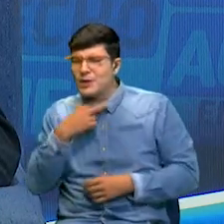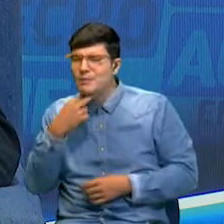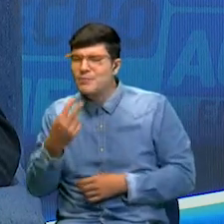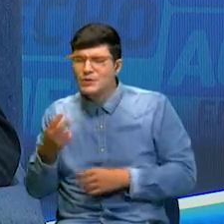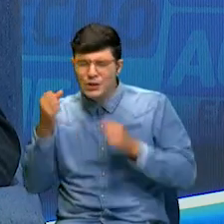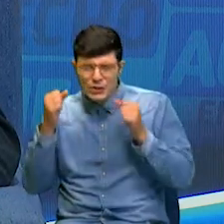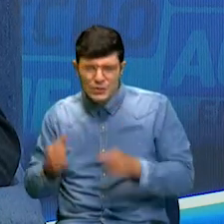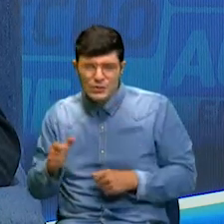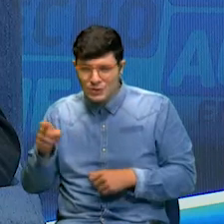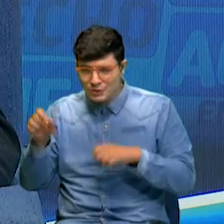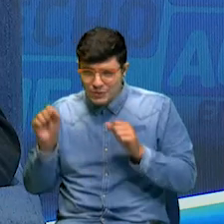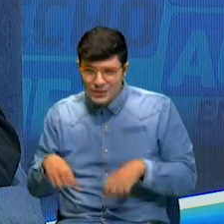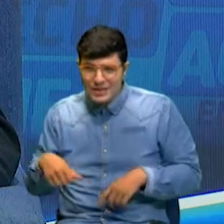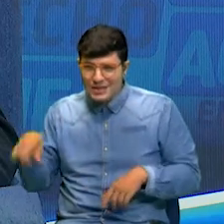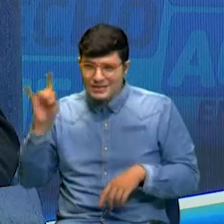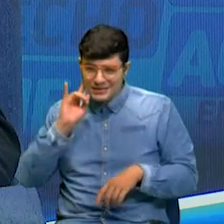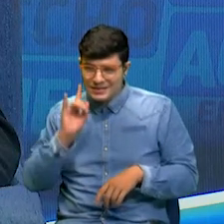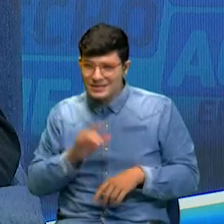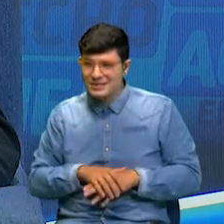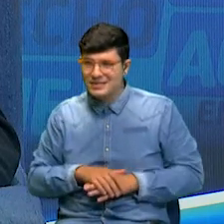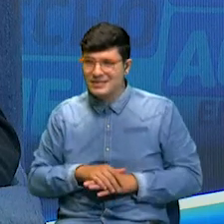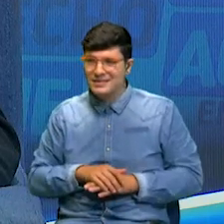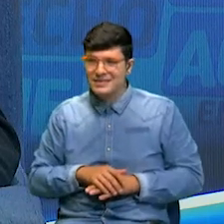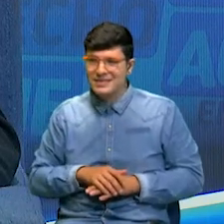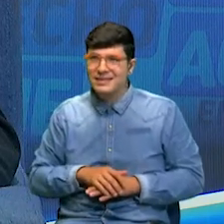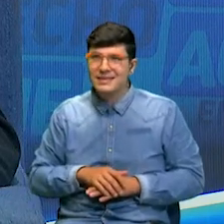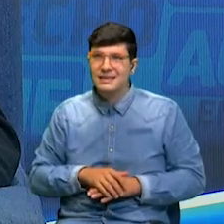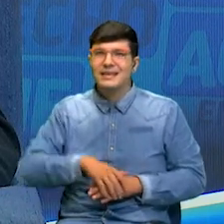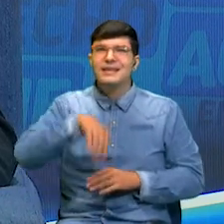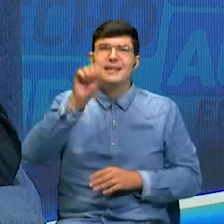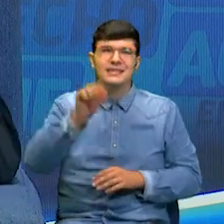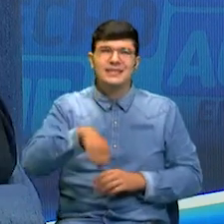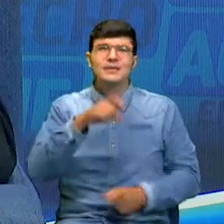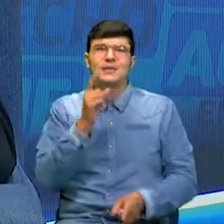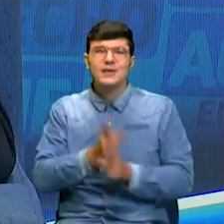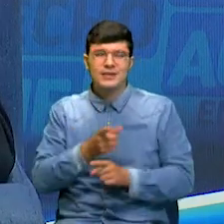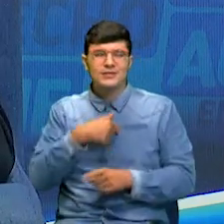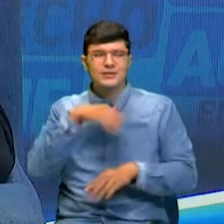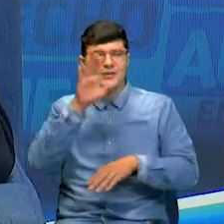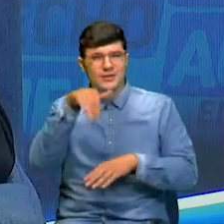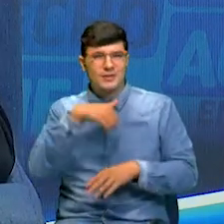para poderle escuchar. Mira, hágame un favor. Señora.